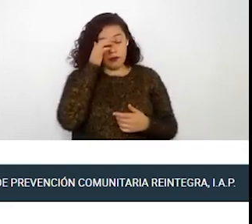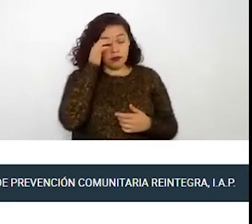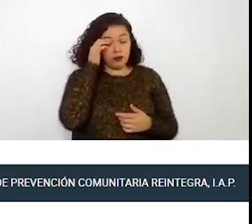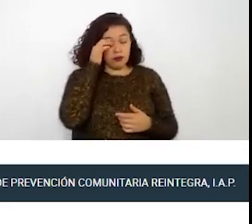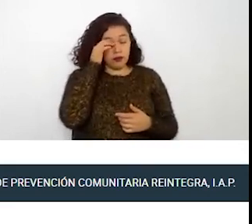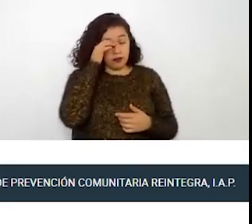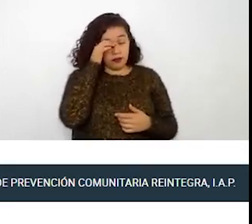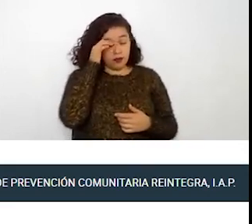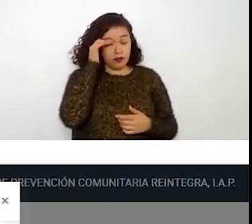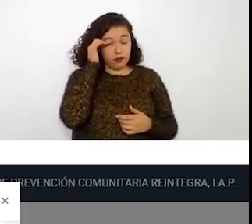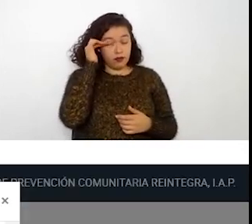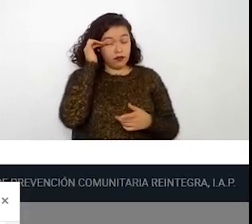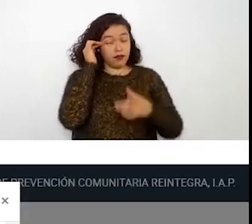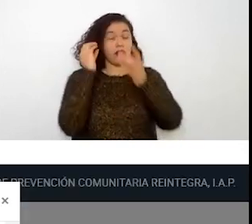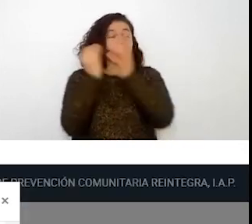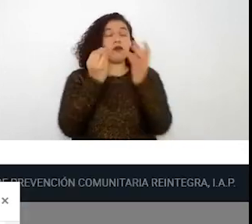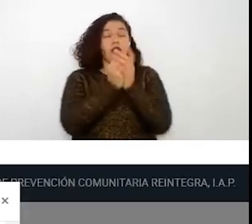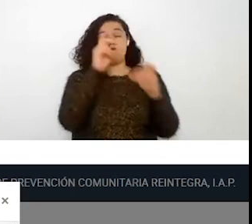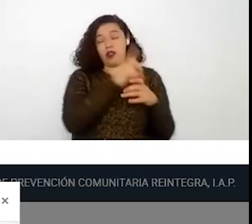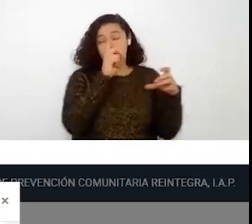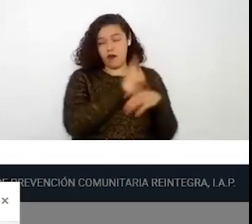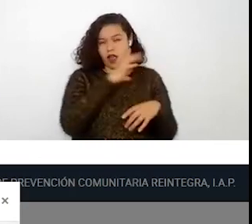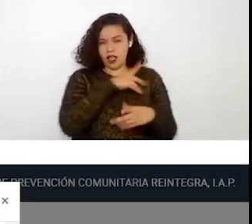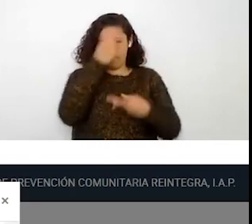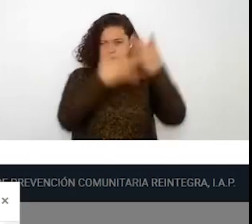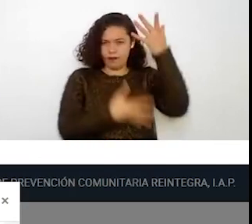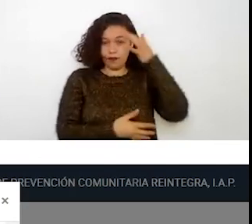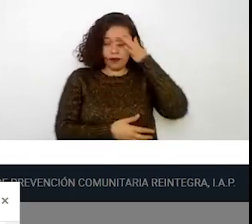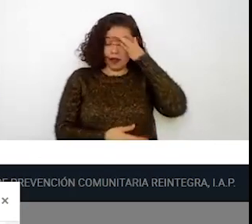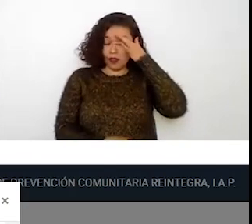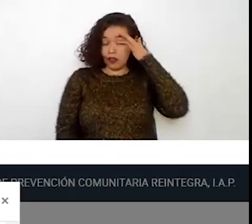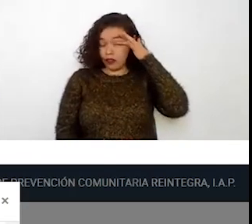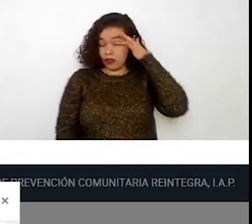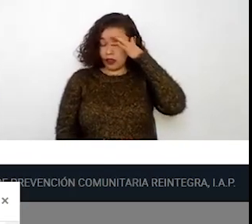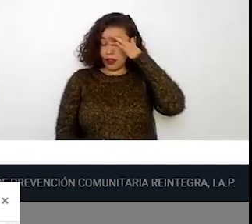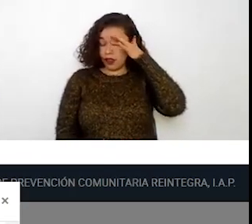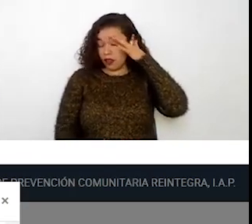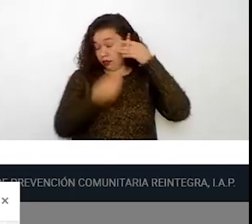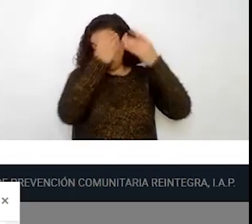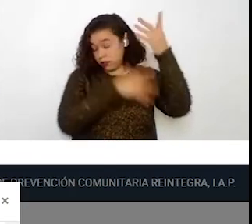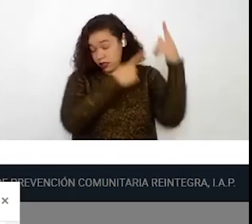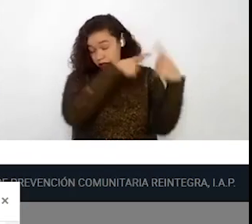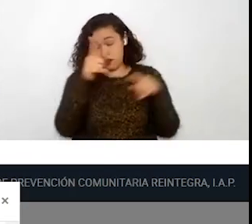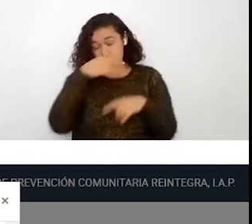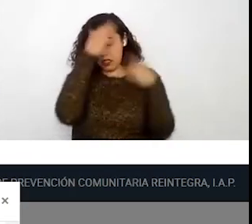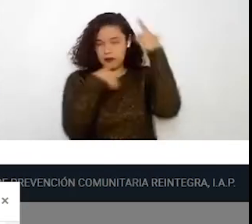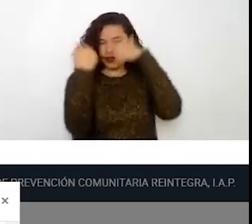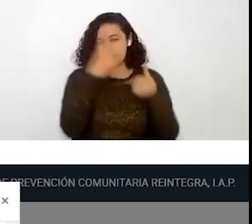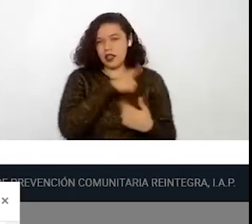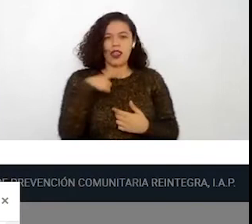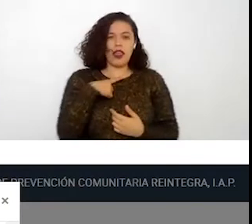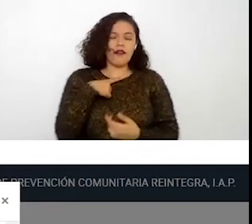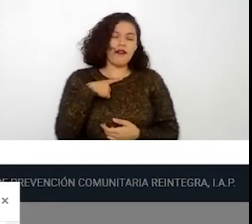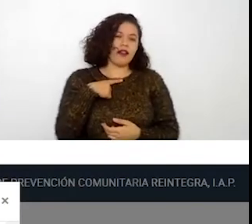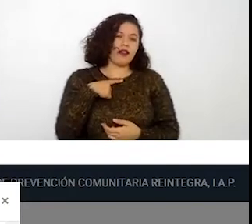tipos de donativos y 7 de aquí son bastantes tipos de donativos ya usted Sería cuestión de que lo checarán son